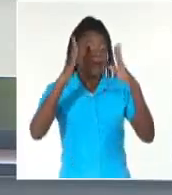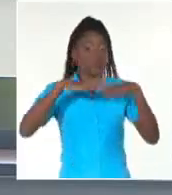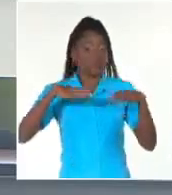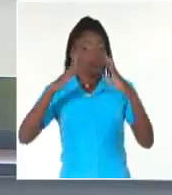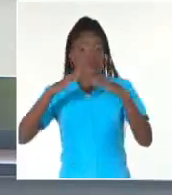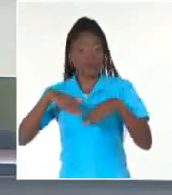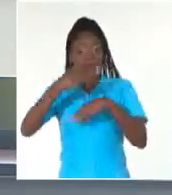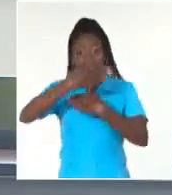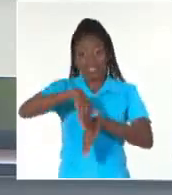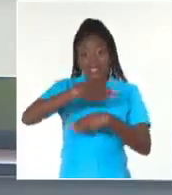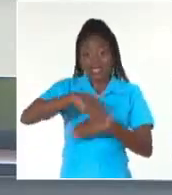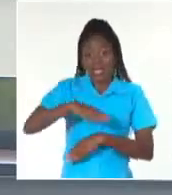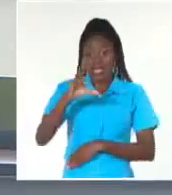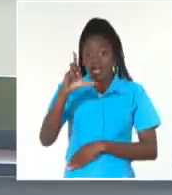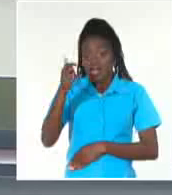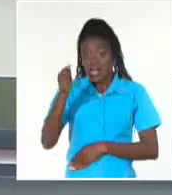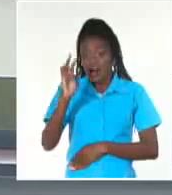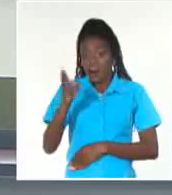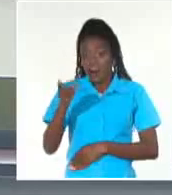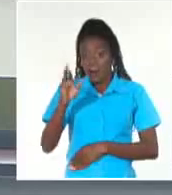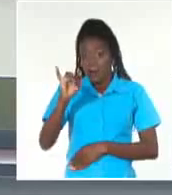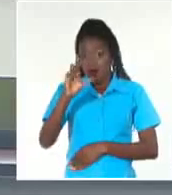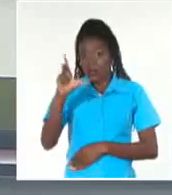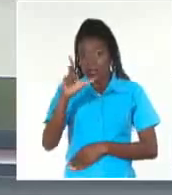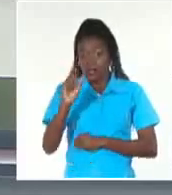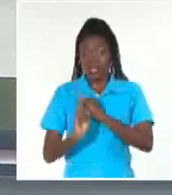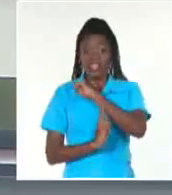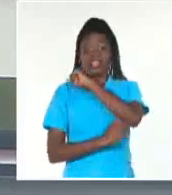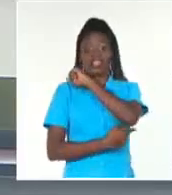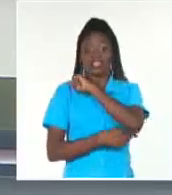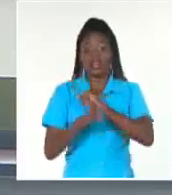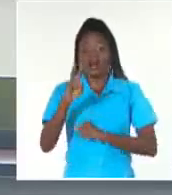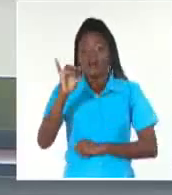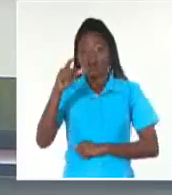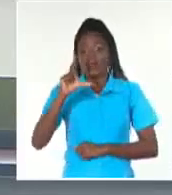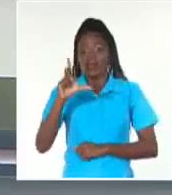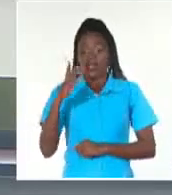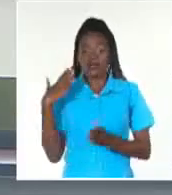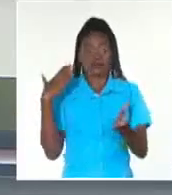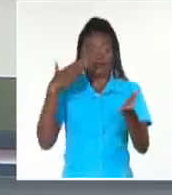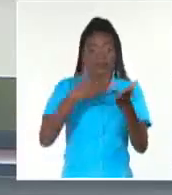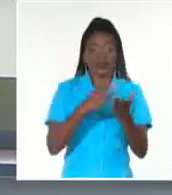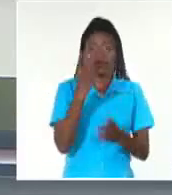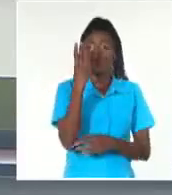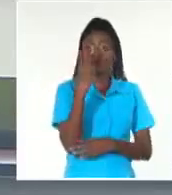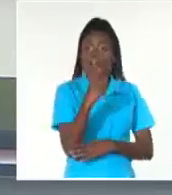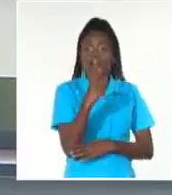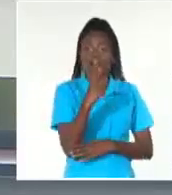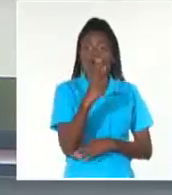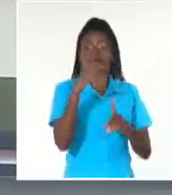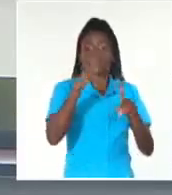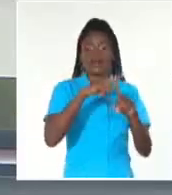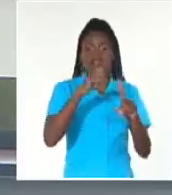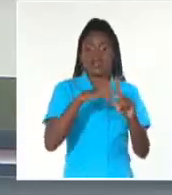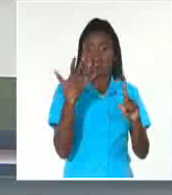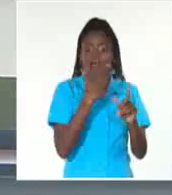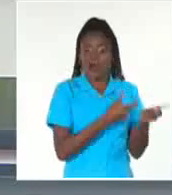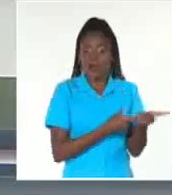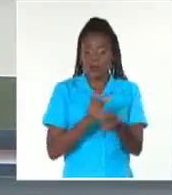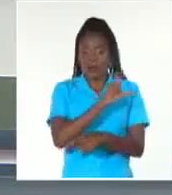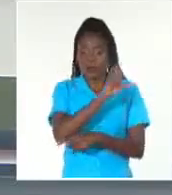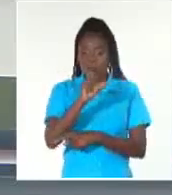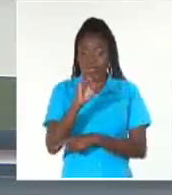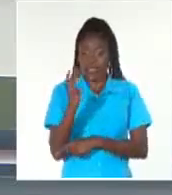en calle Lamparilla, esquina Villegas, en La Habana Vieja, y de inmediato se enviaron al lugar cuatro técnicas del Cuerpo de Bomberos de Cuba, tres de rescate